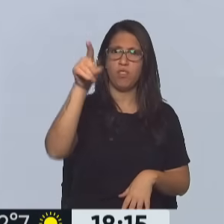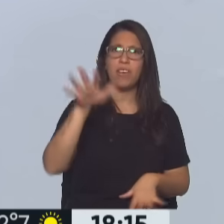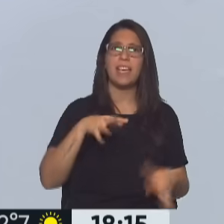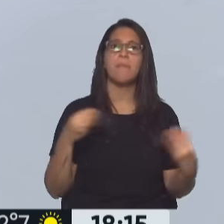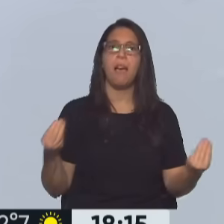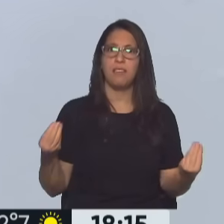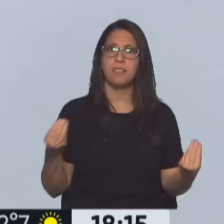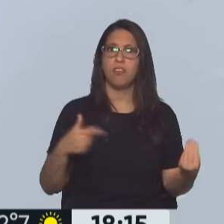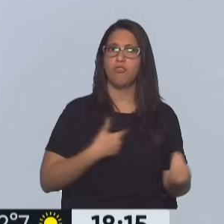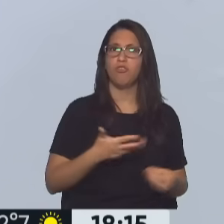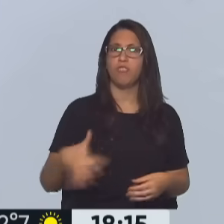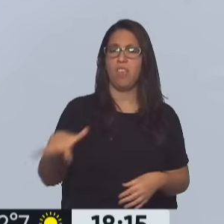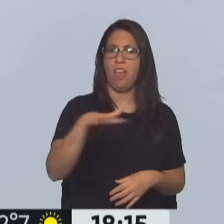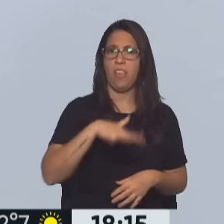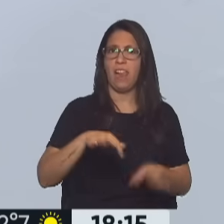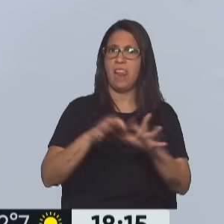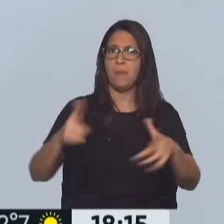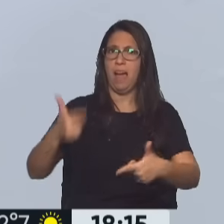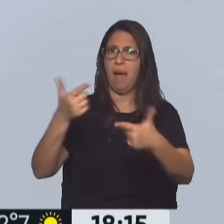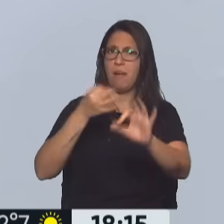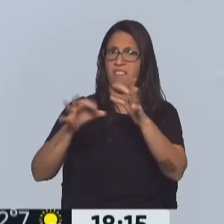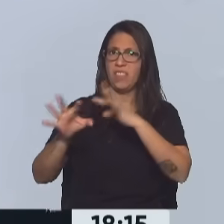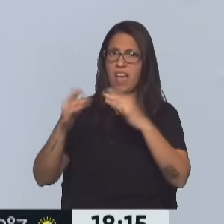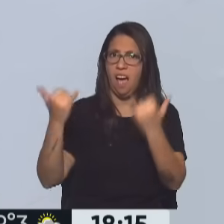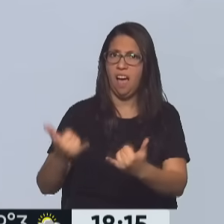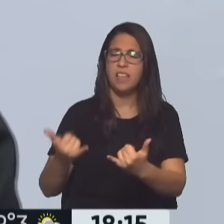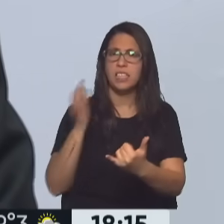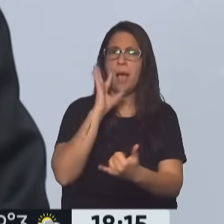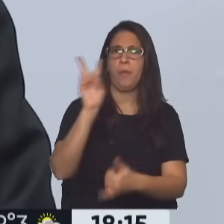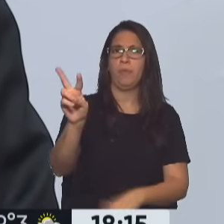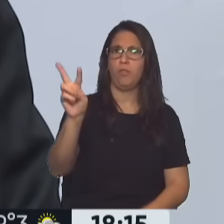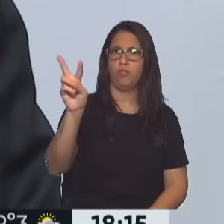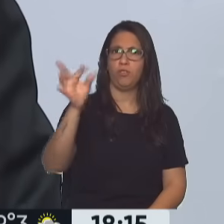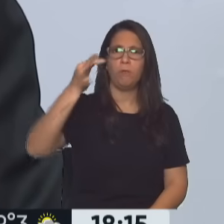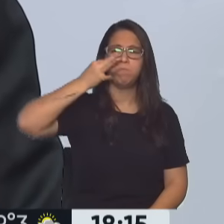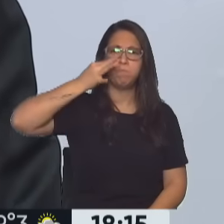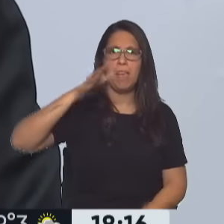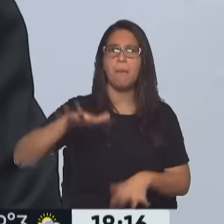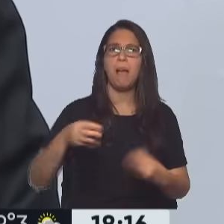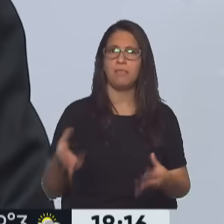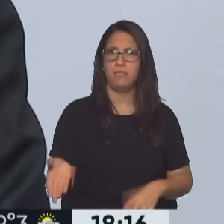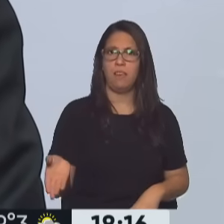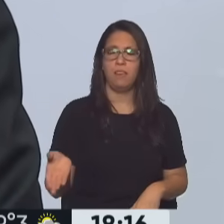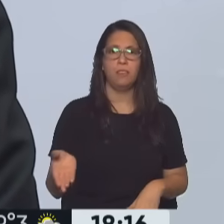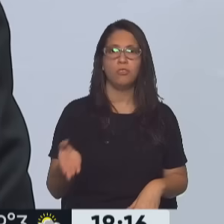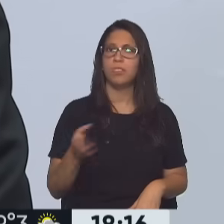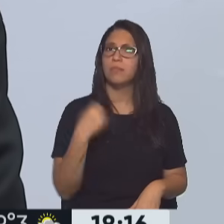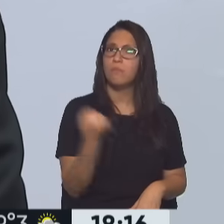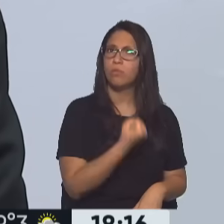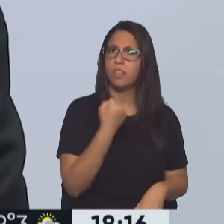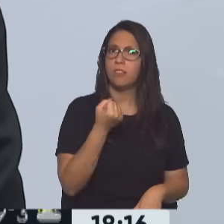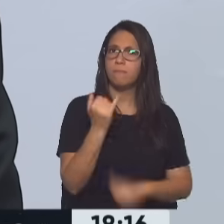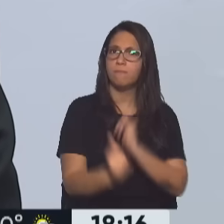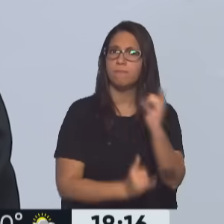pasa en las sociedades donde hay libre venta de armas. Entonces, creo que es muy importante seguir transmitiendo